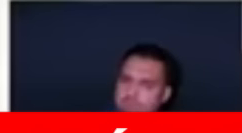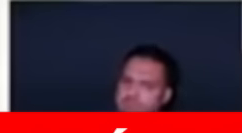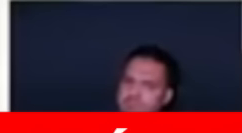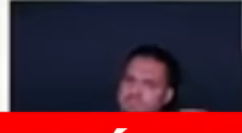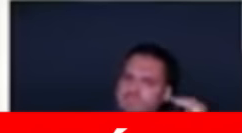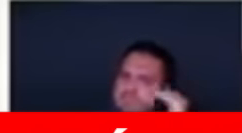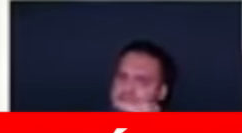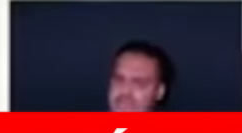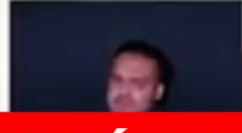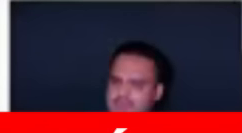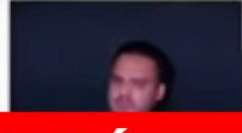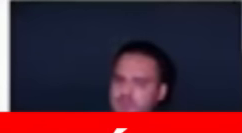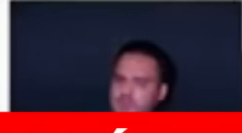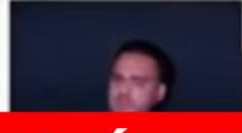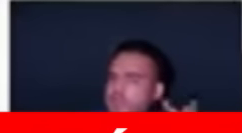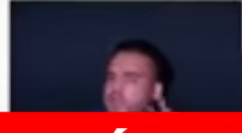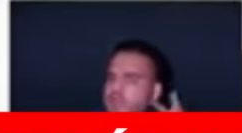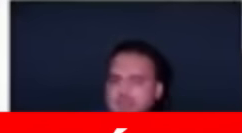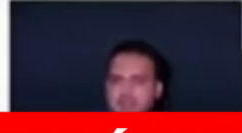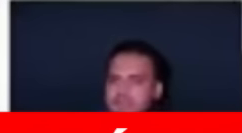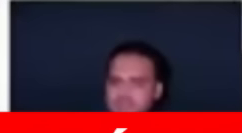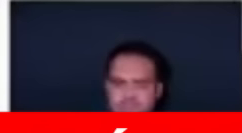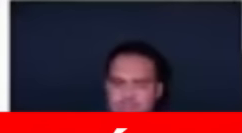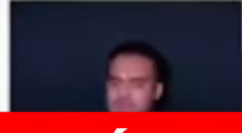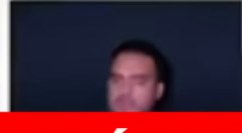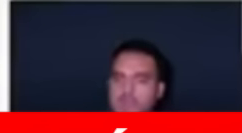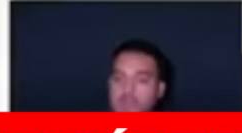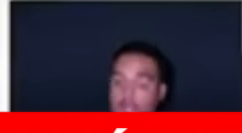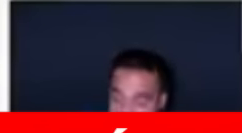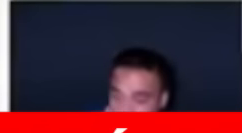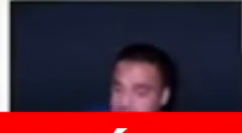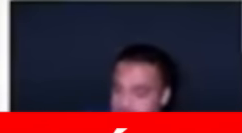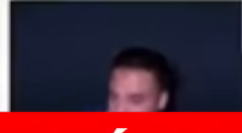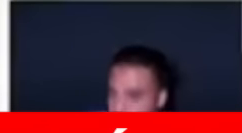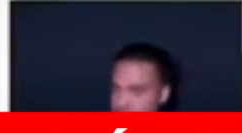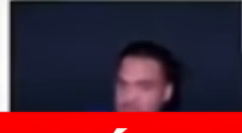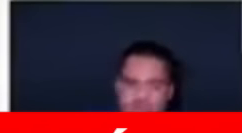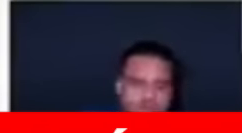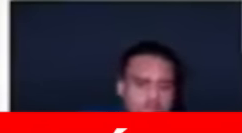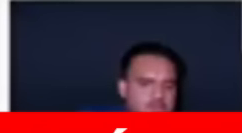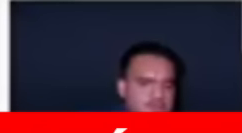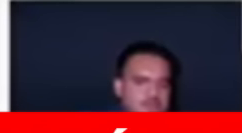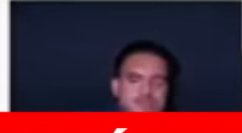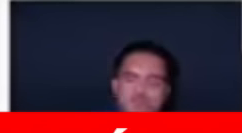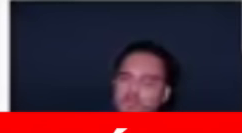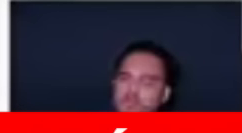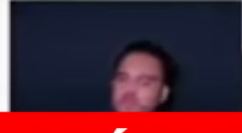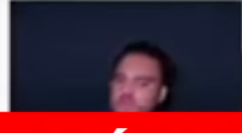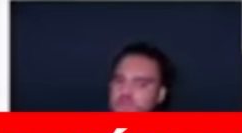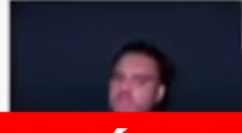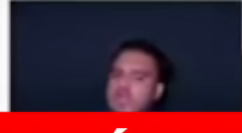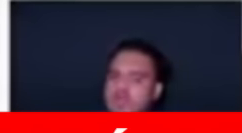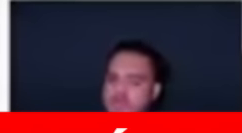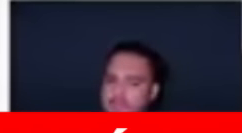disputa partidista, atender a las familias de las víctimas, no cerrarles la puerta de Palacio